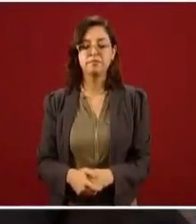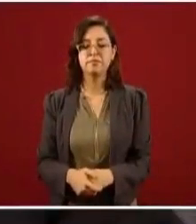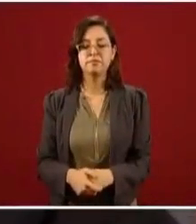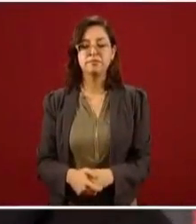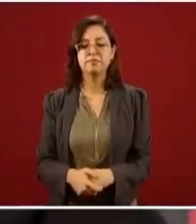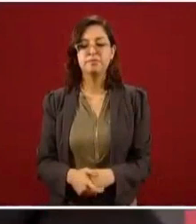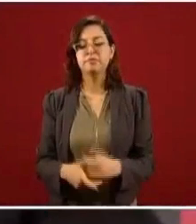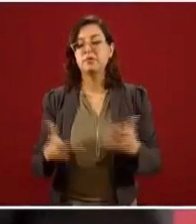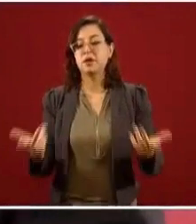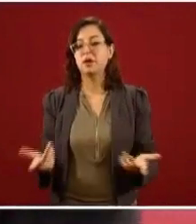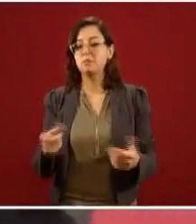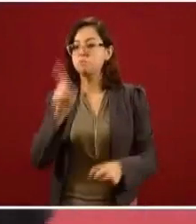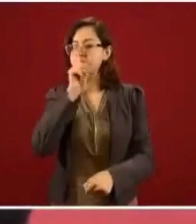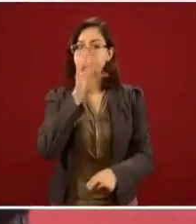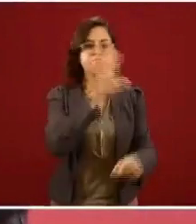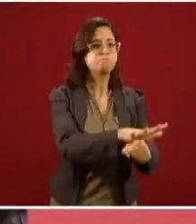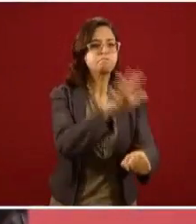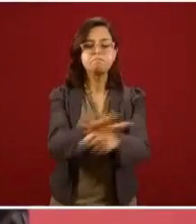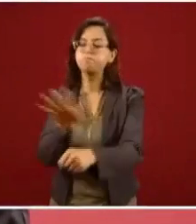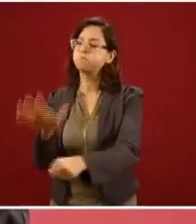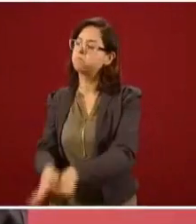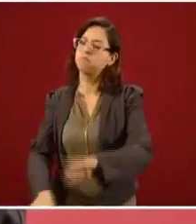se va a censurar a nadie.